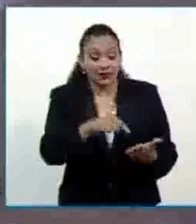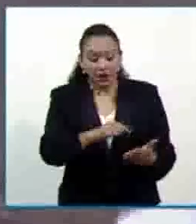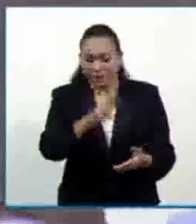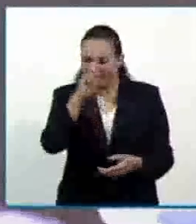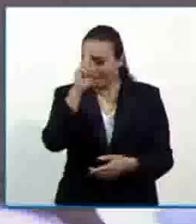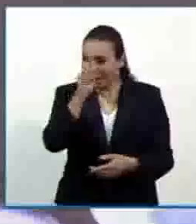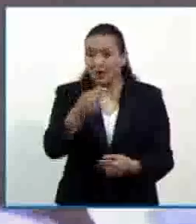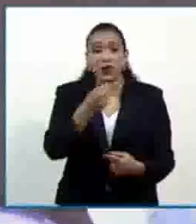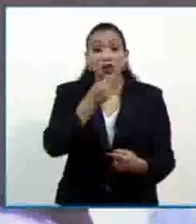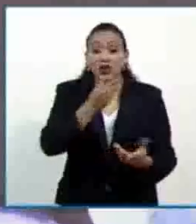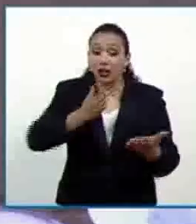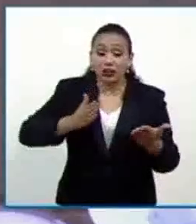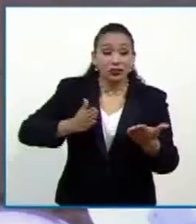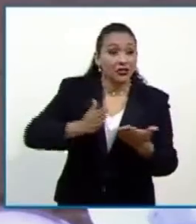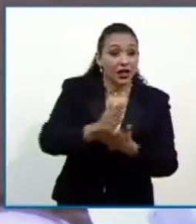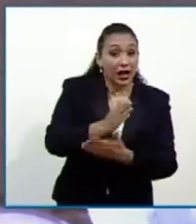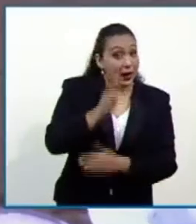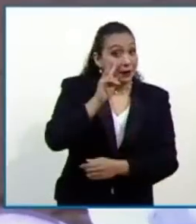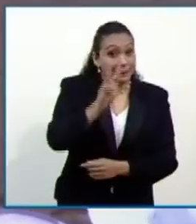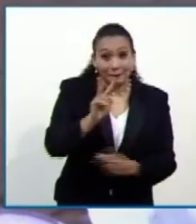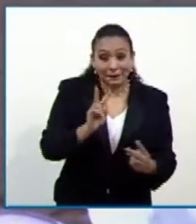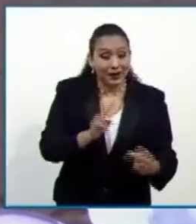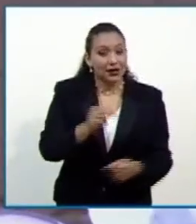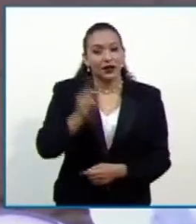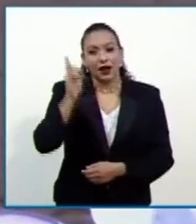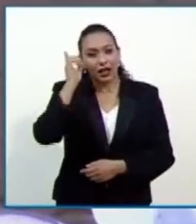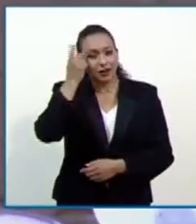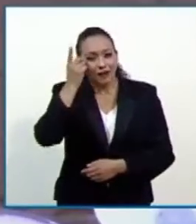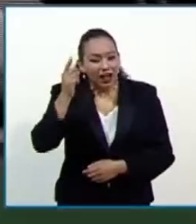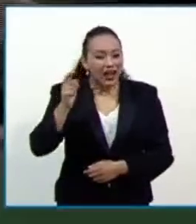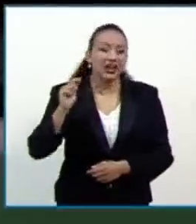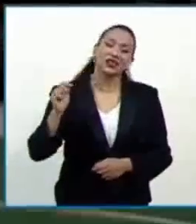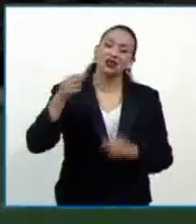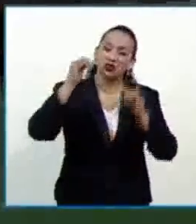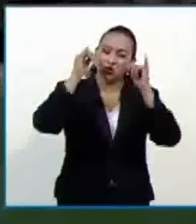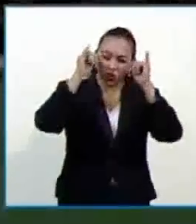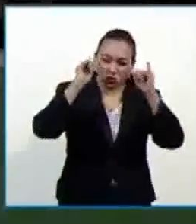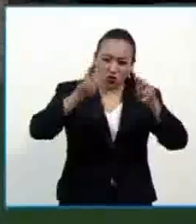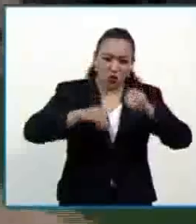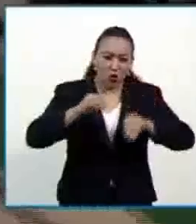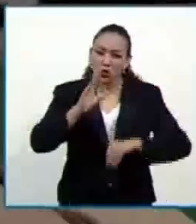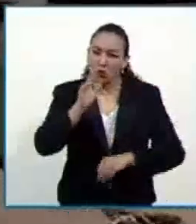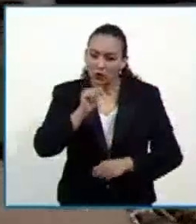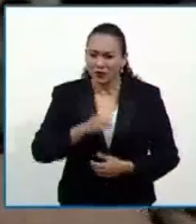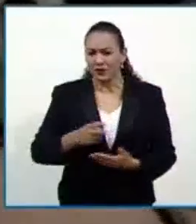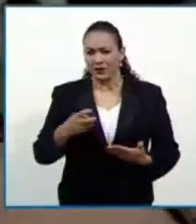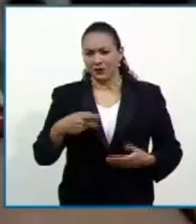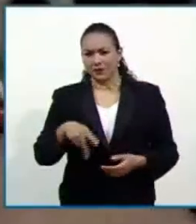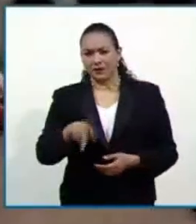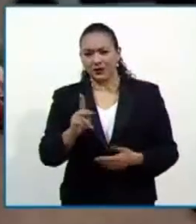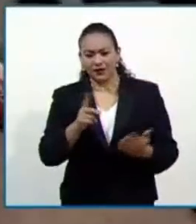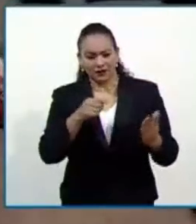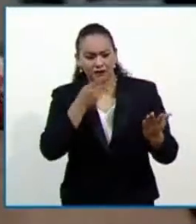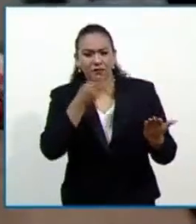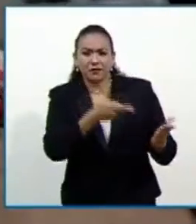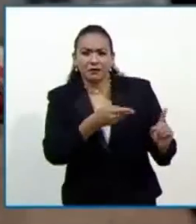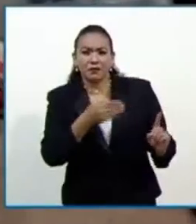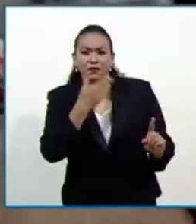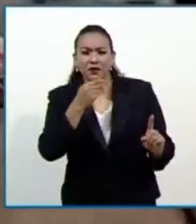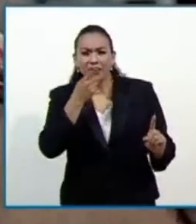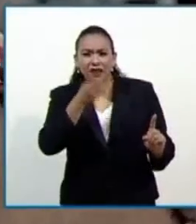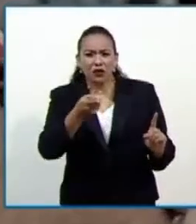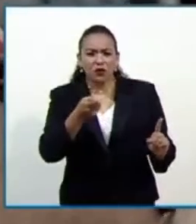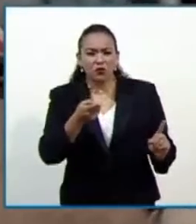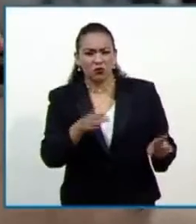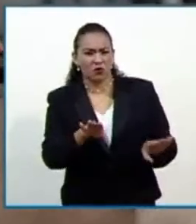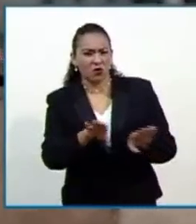a este tipo de espectáculos a menores de edad. La sala explicó que el legislador local no acreditó en qué manera afectaba